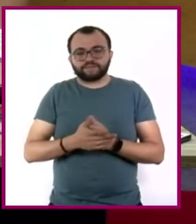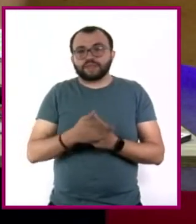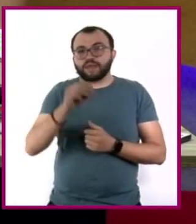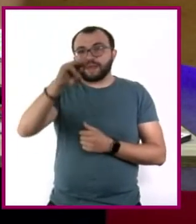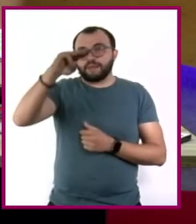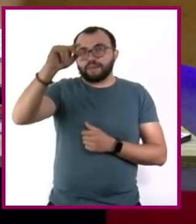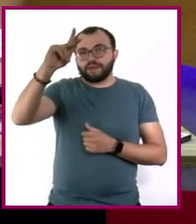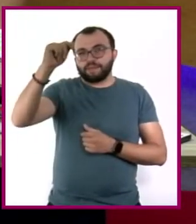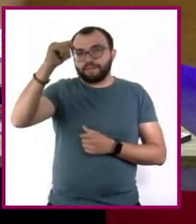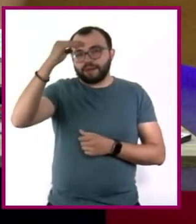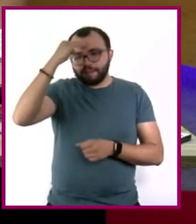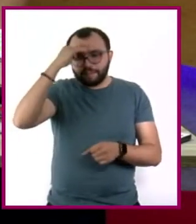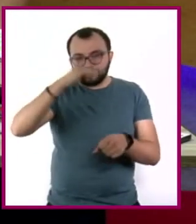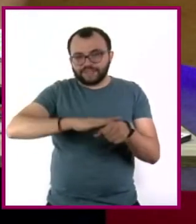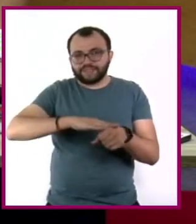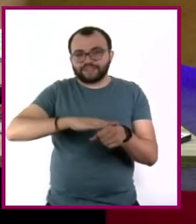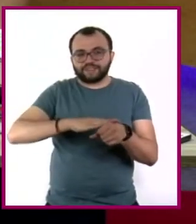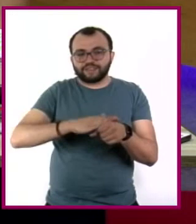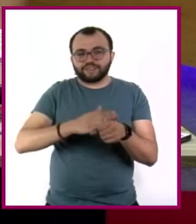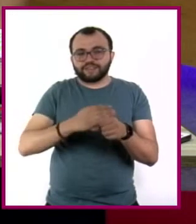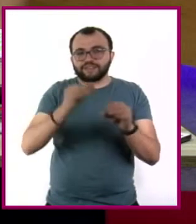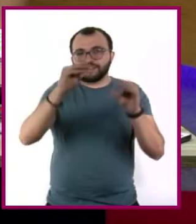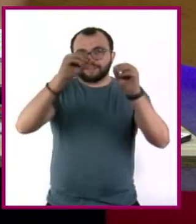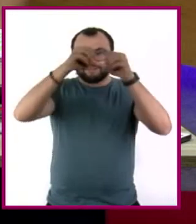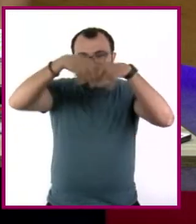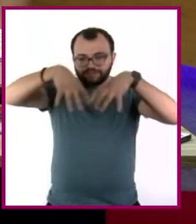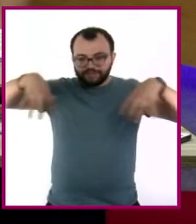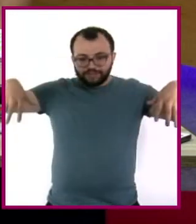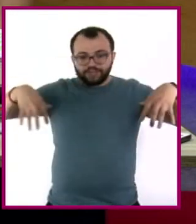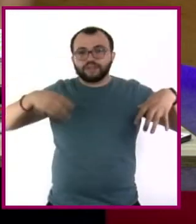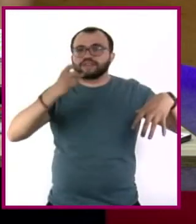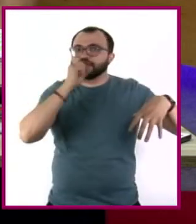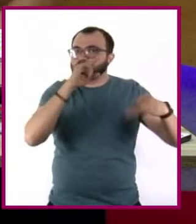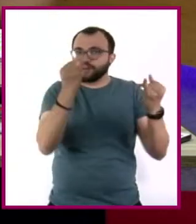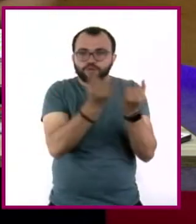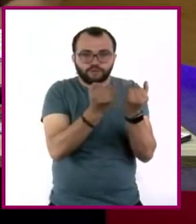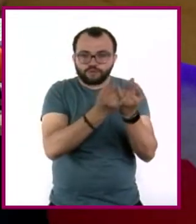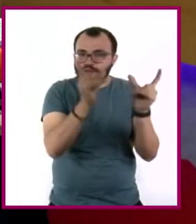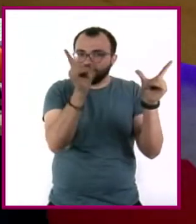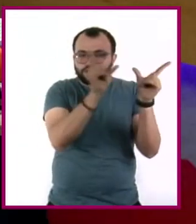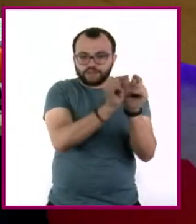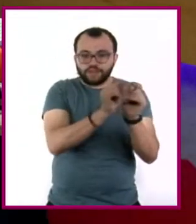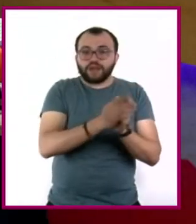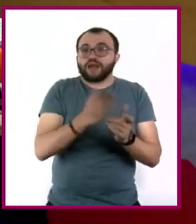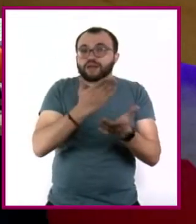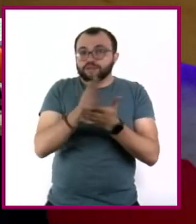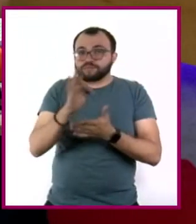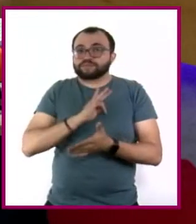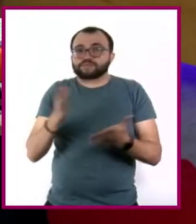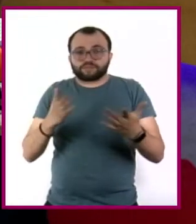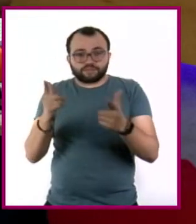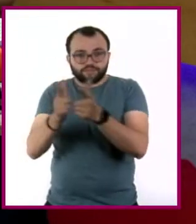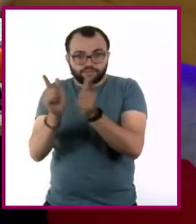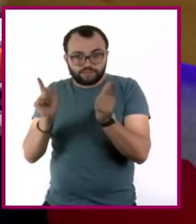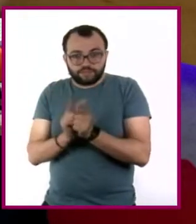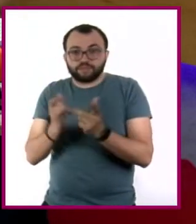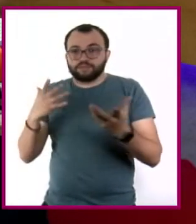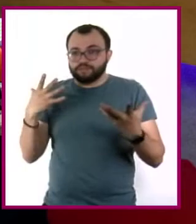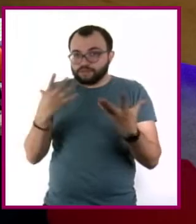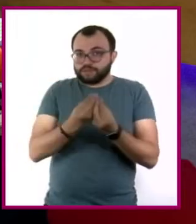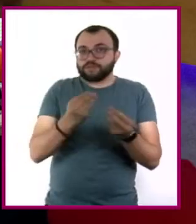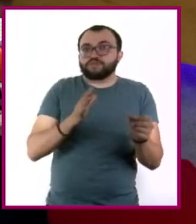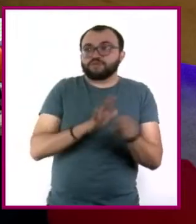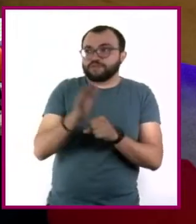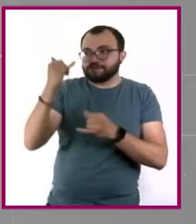mental o mapa conceptual y cumplen con la misma función que el resumen textual. Además, se pueden hacer en grupo y conjuntar la creatividad